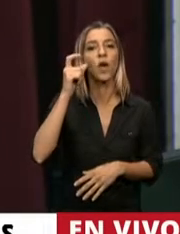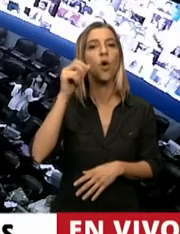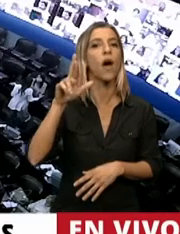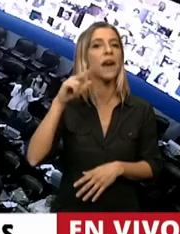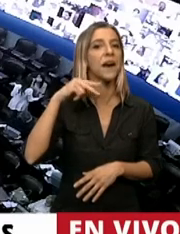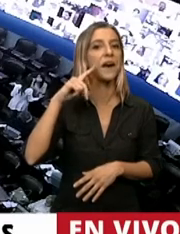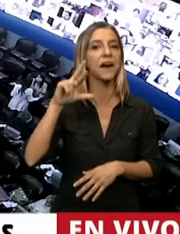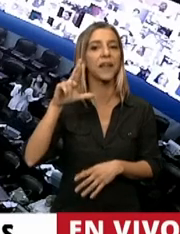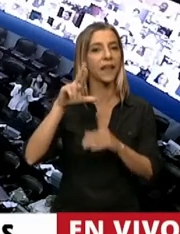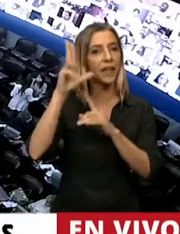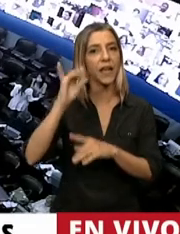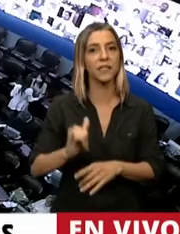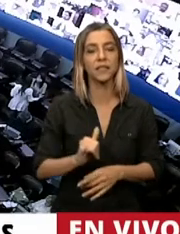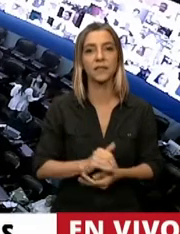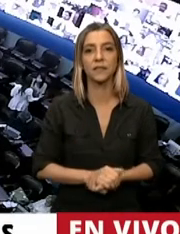voto